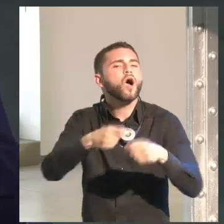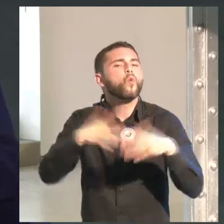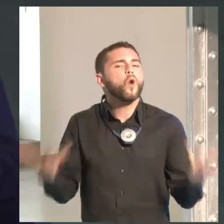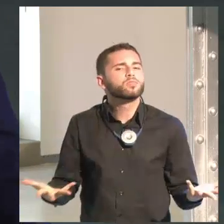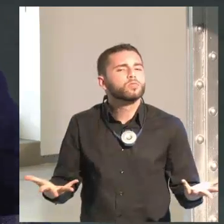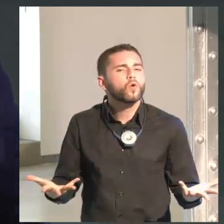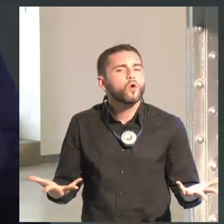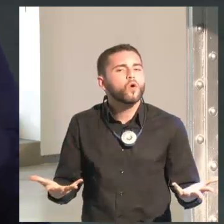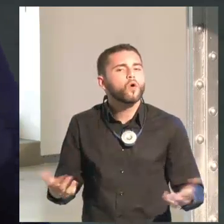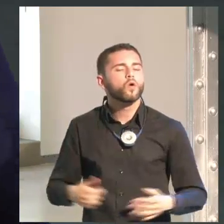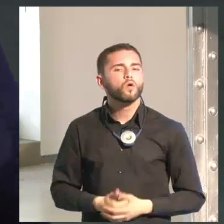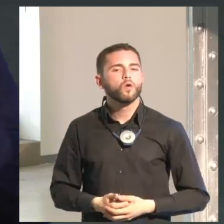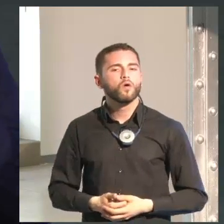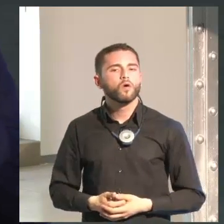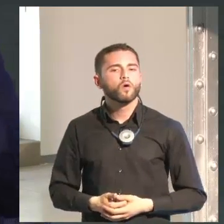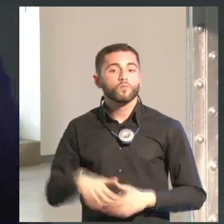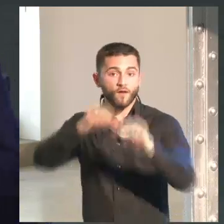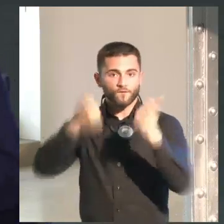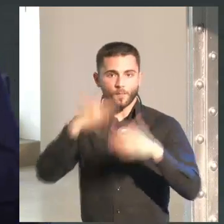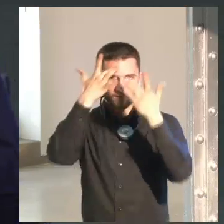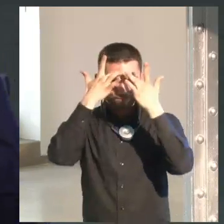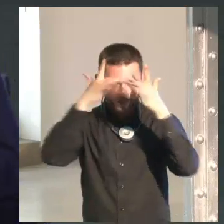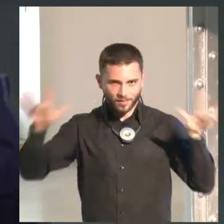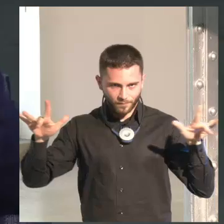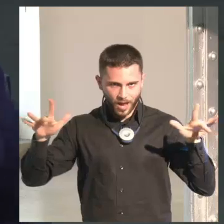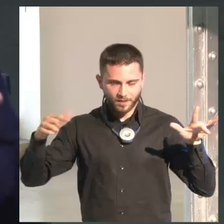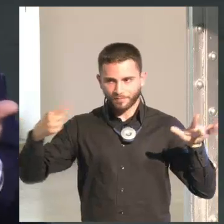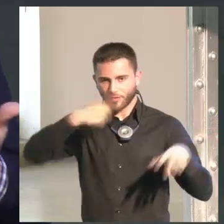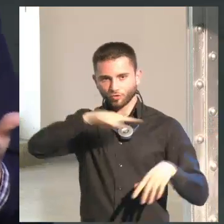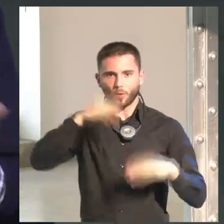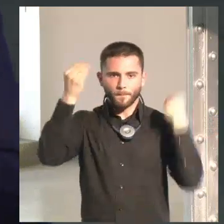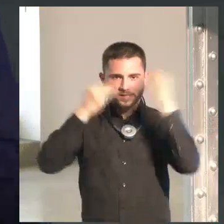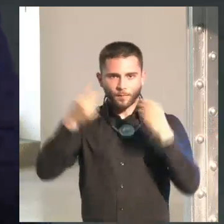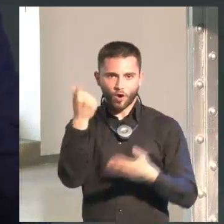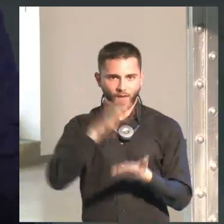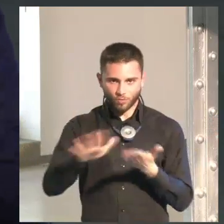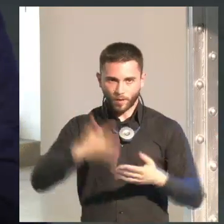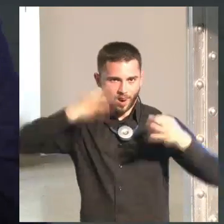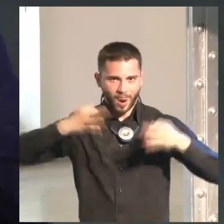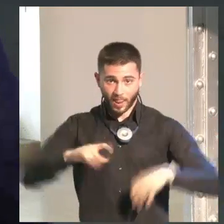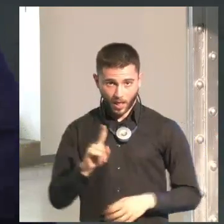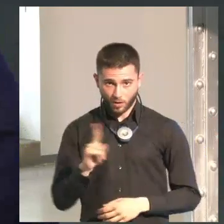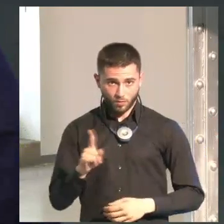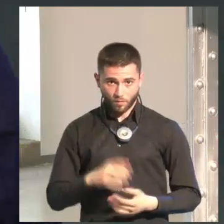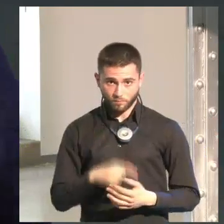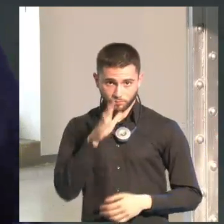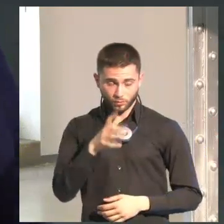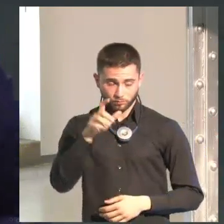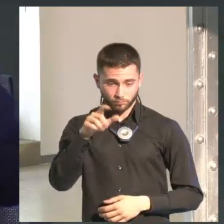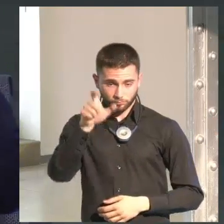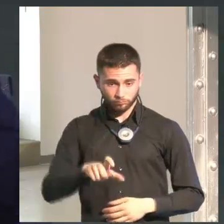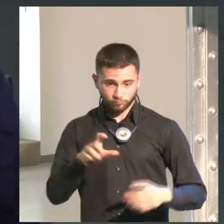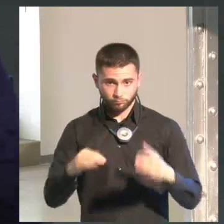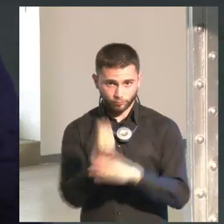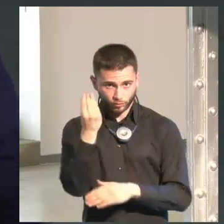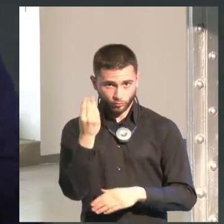también de sensibilizar de que aquello que pensamos que es gratuito realmente no es gratuito, porque les estoy generando un valor. Por lo tanto,